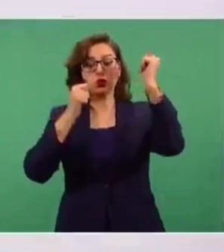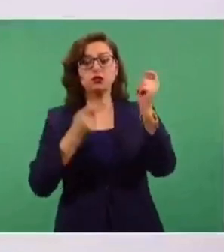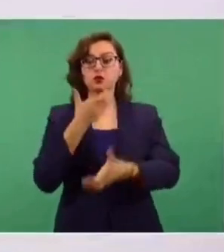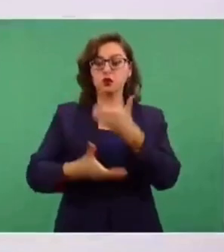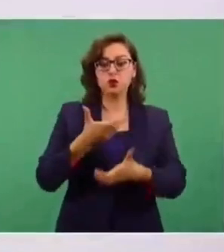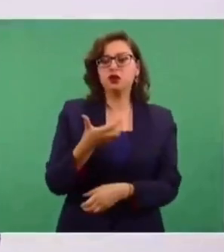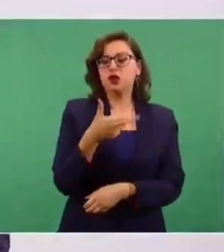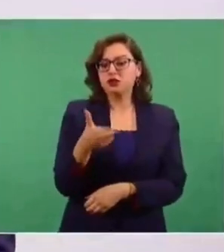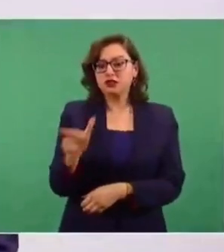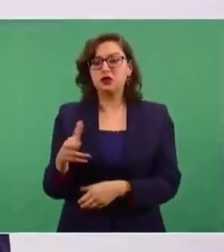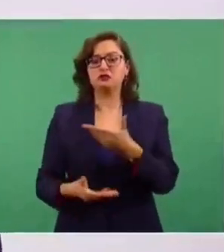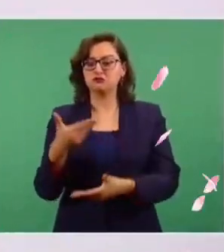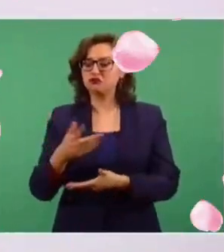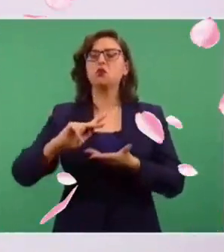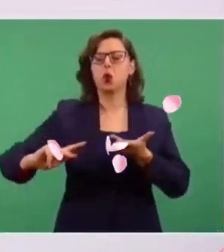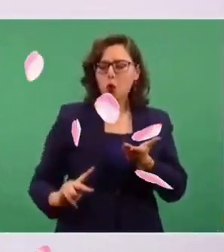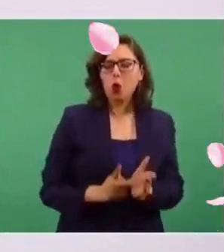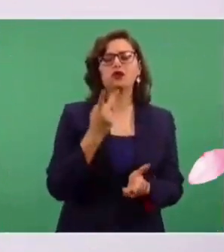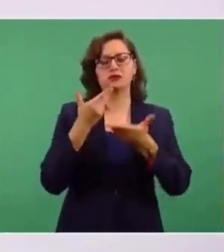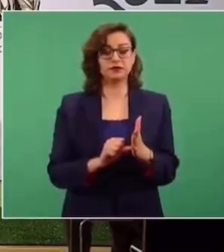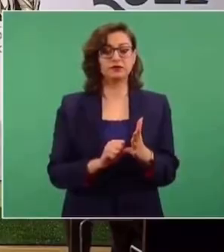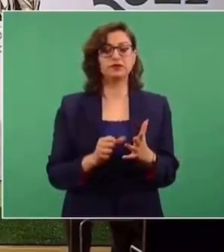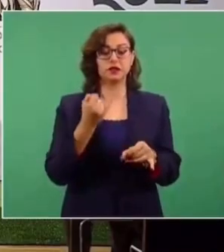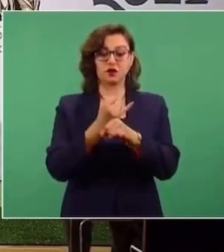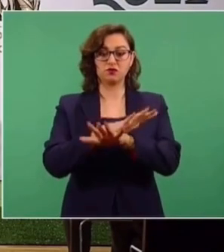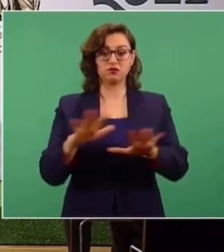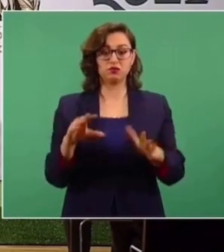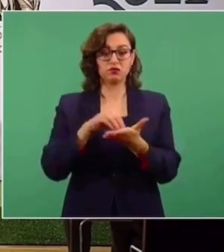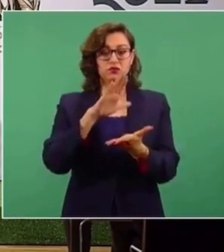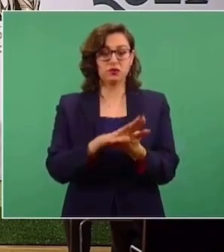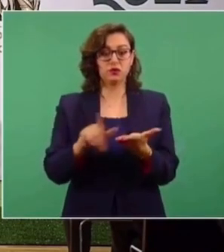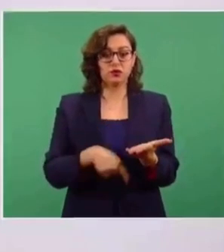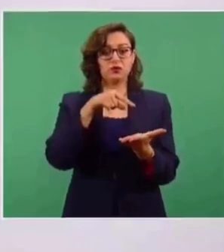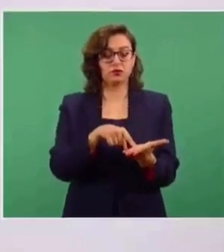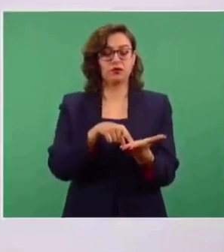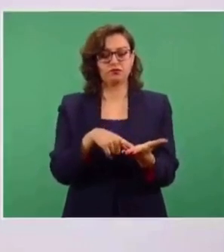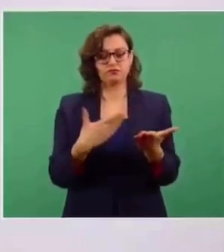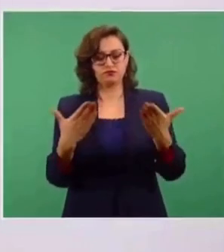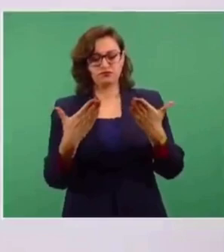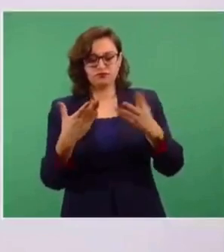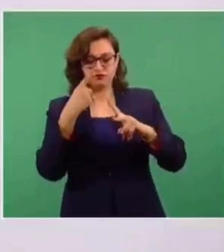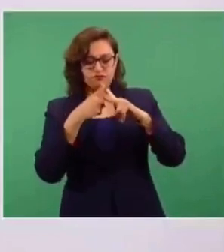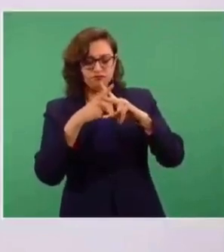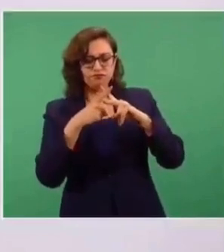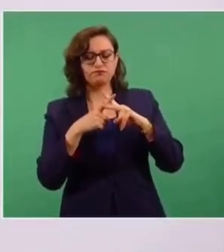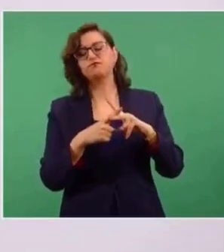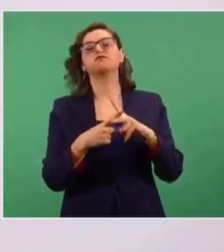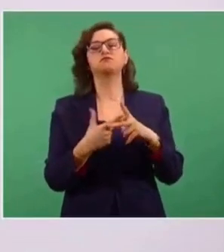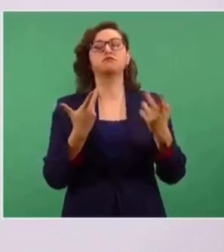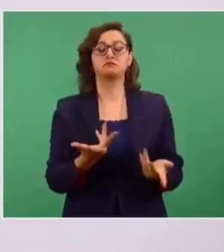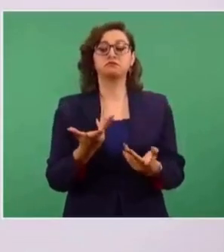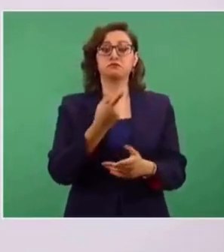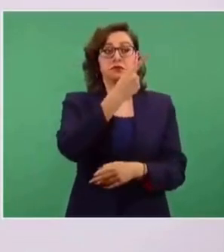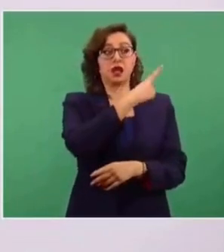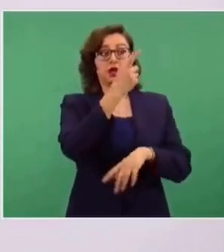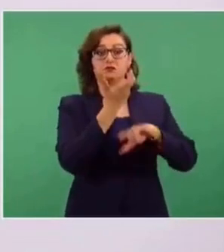restaurantes y otros servicios, volverán a florecer. Y hemos hecho una estimación que van a